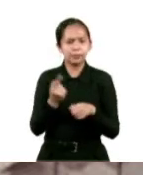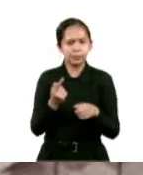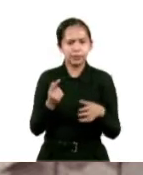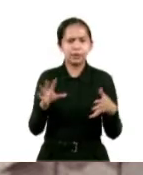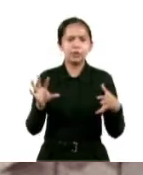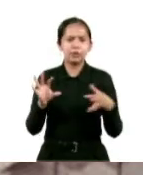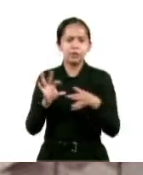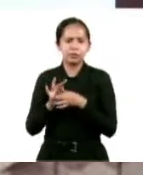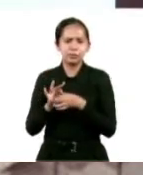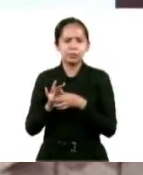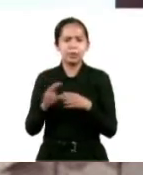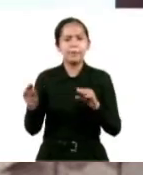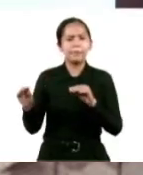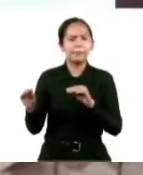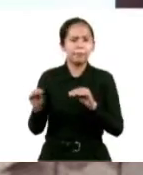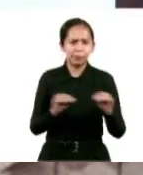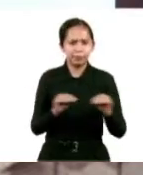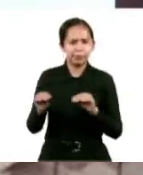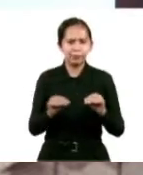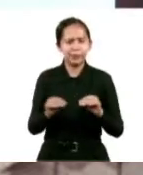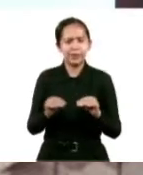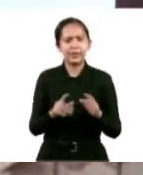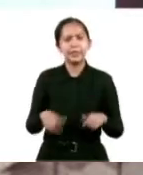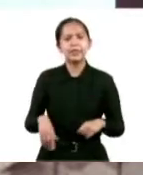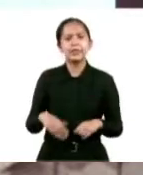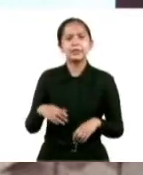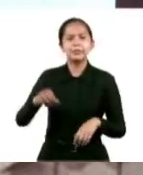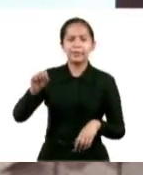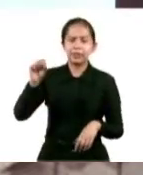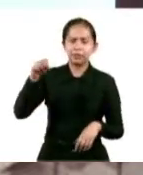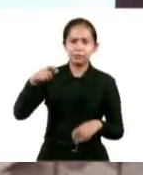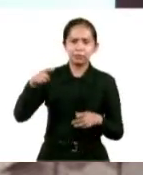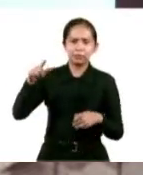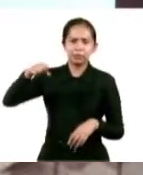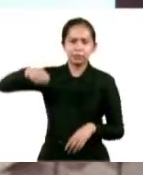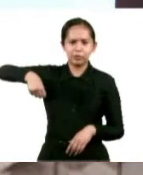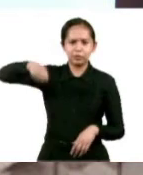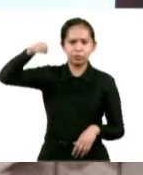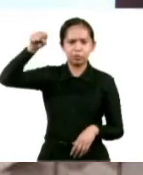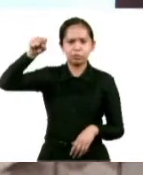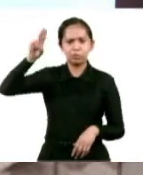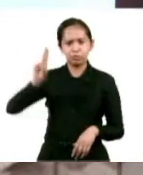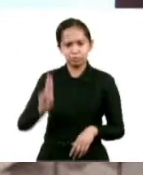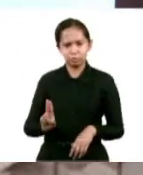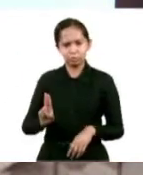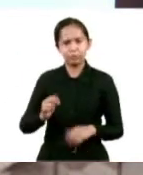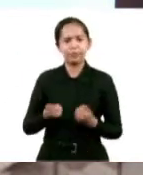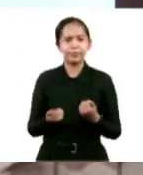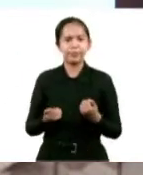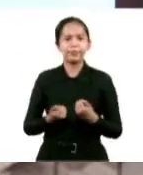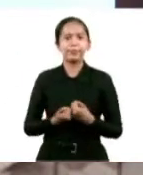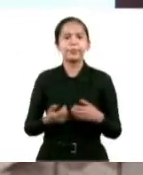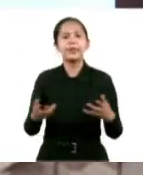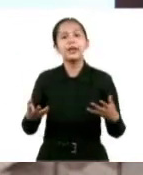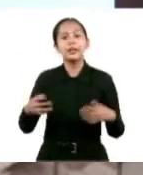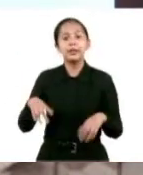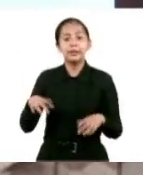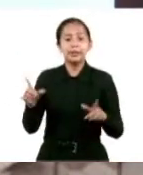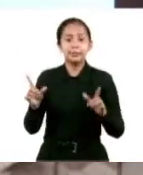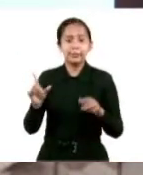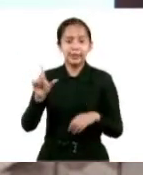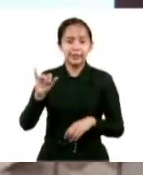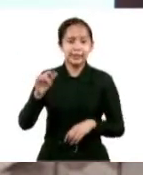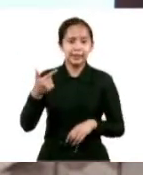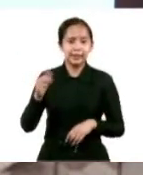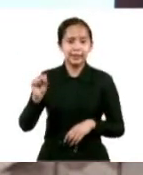con el movimiento lateral de la viga sur y posiblemente de la viga norte. En otras palabras, las vigas norte y sur se cargaron